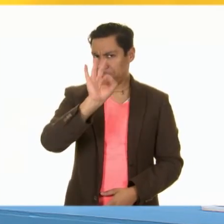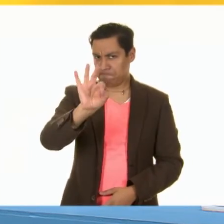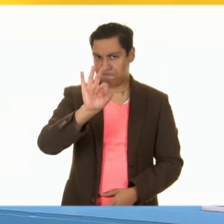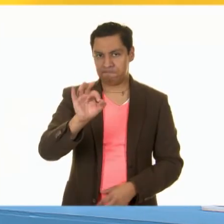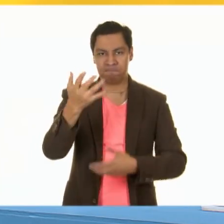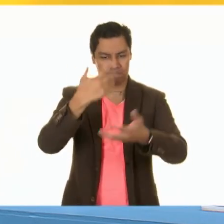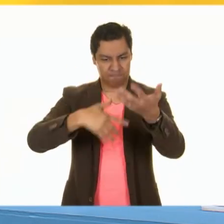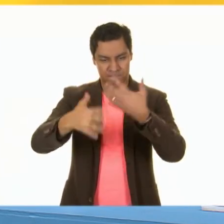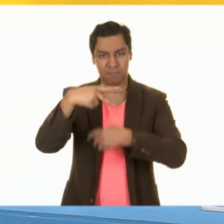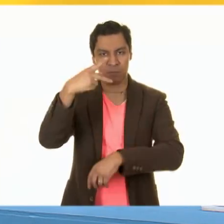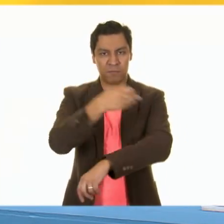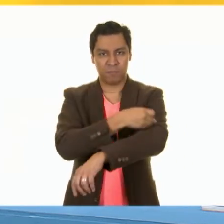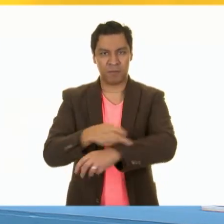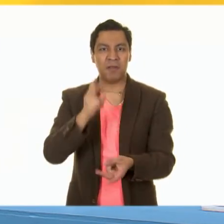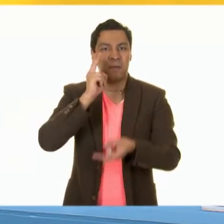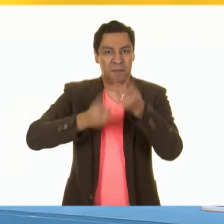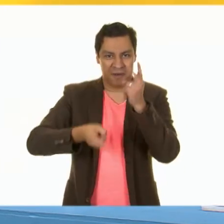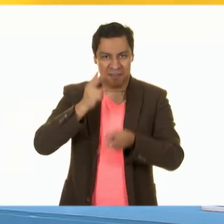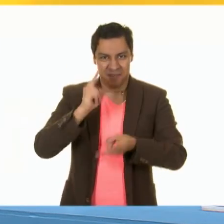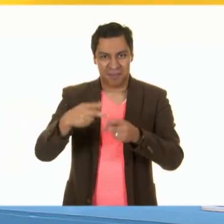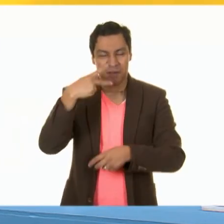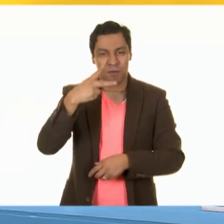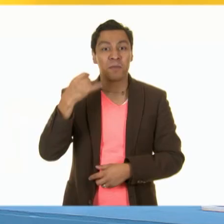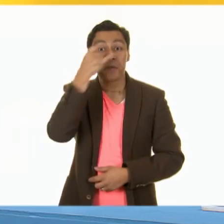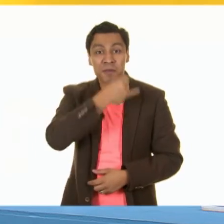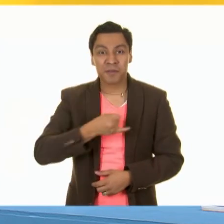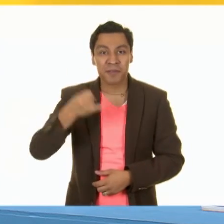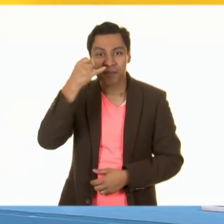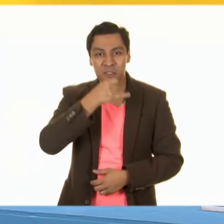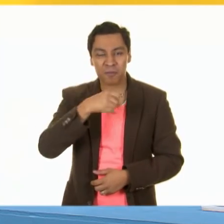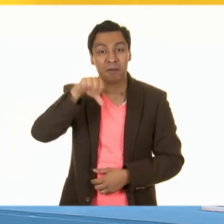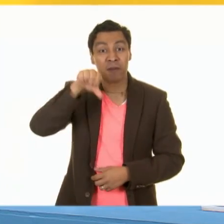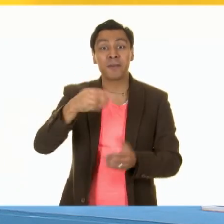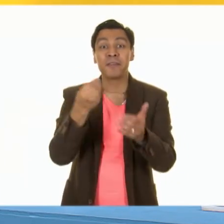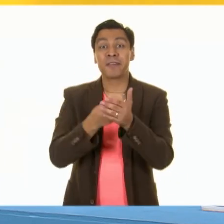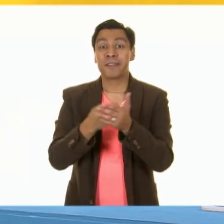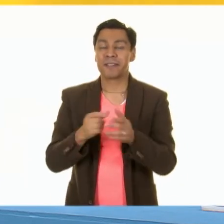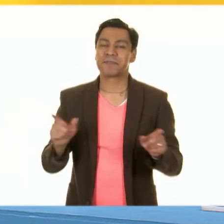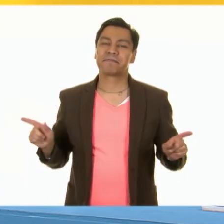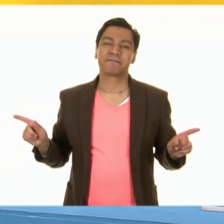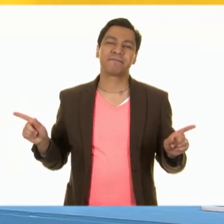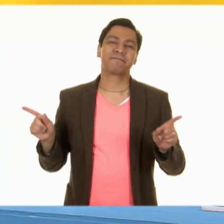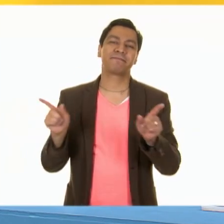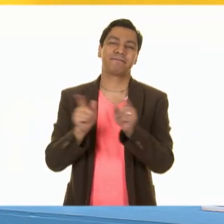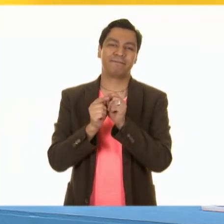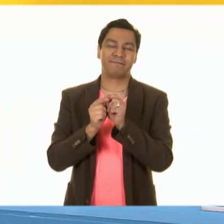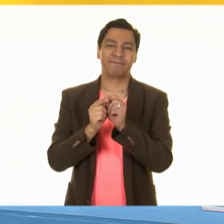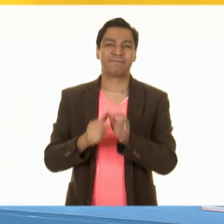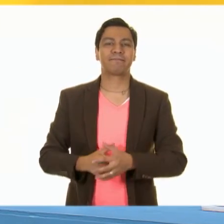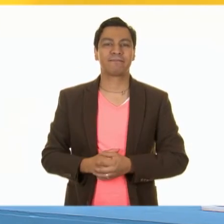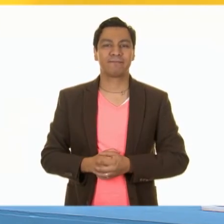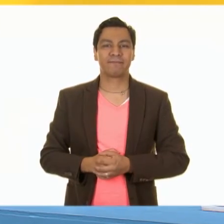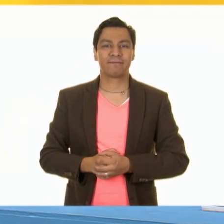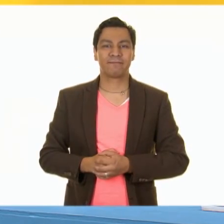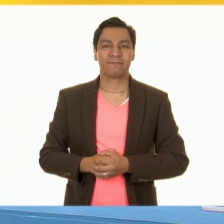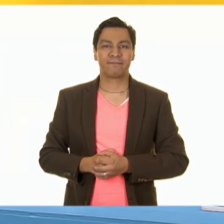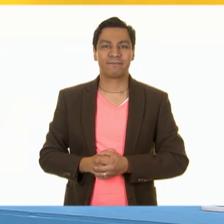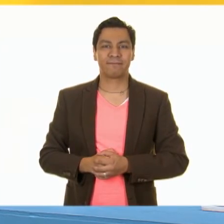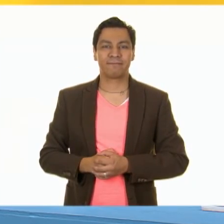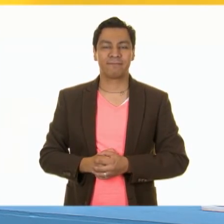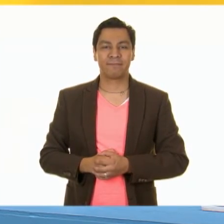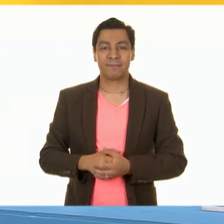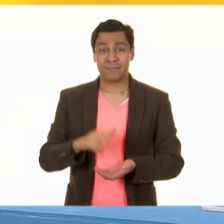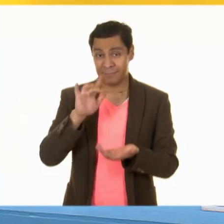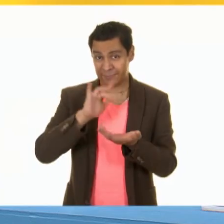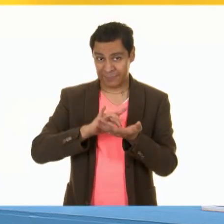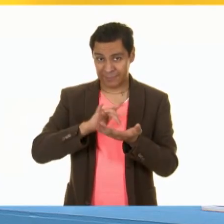o Reflectando, de Ciencias Naturales de sexto grado. Espero que lo hayan disfrutado tanto como nosotros. Le damos